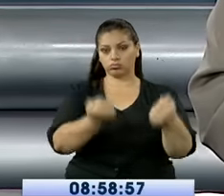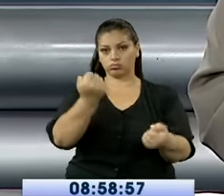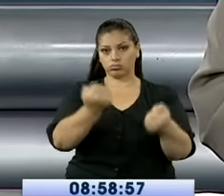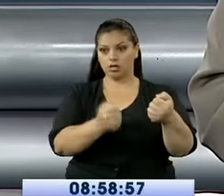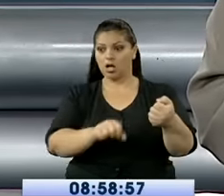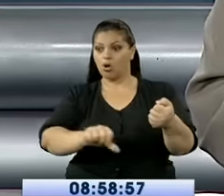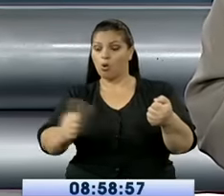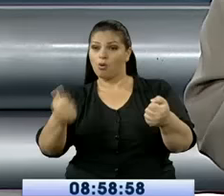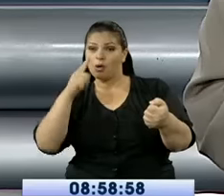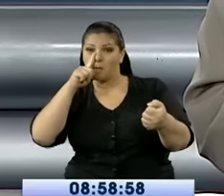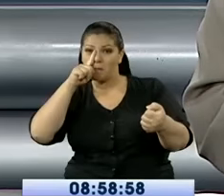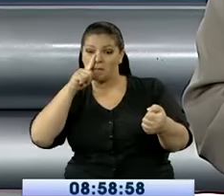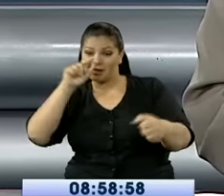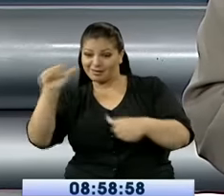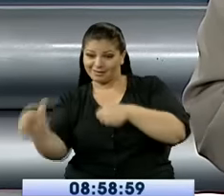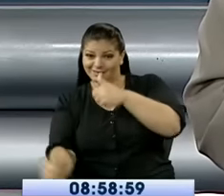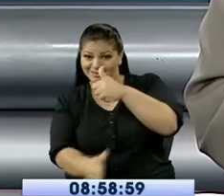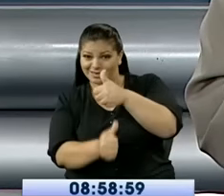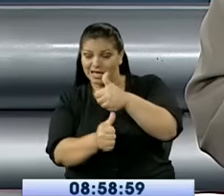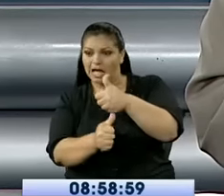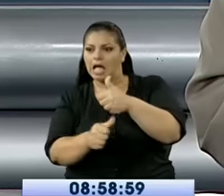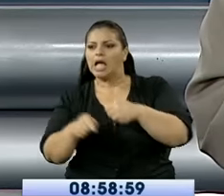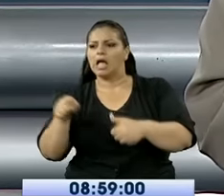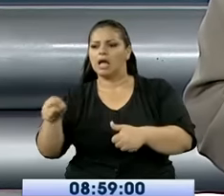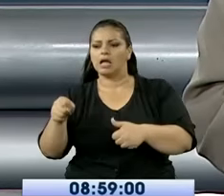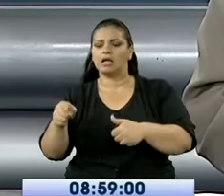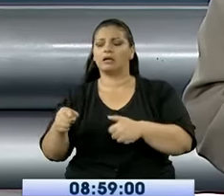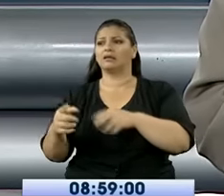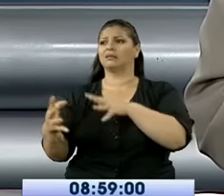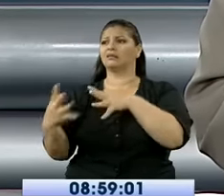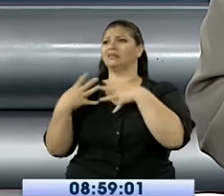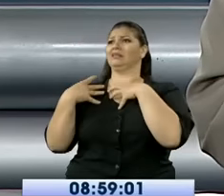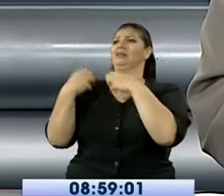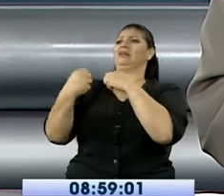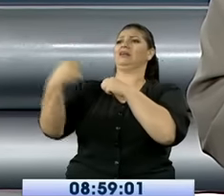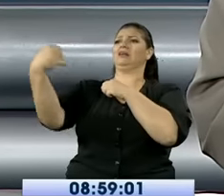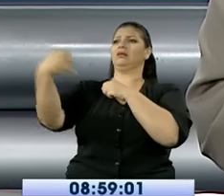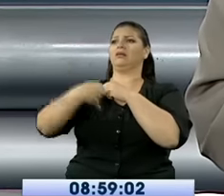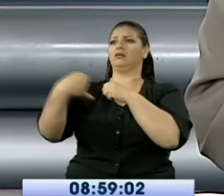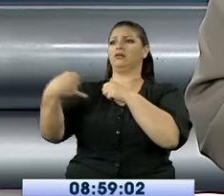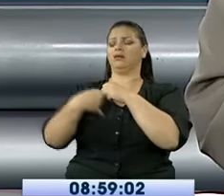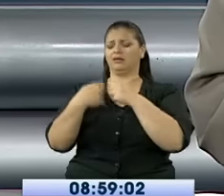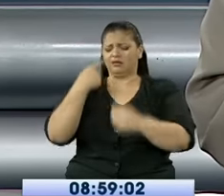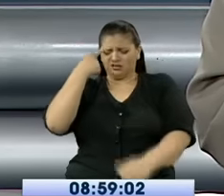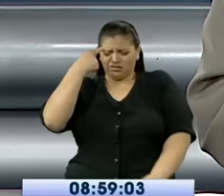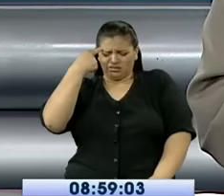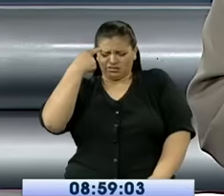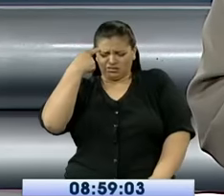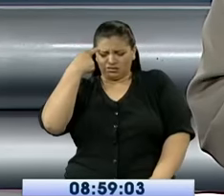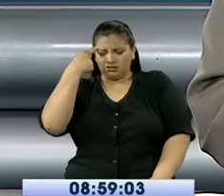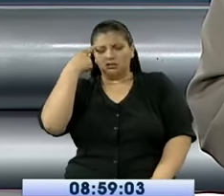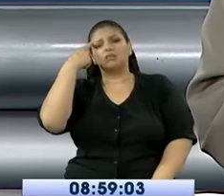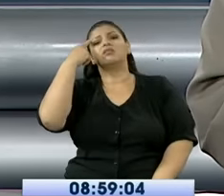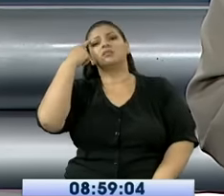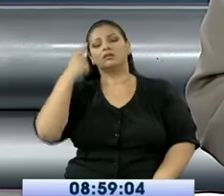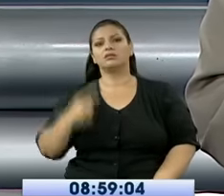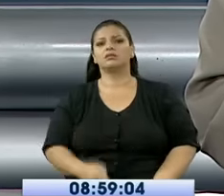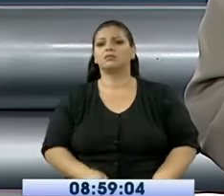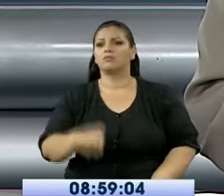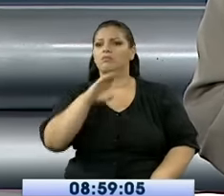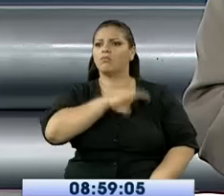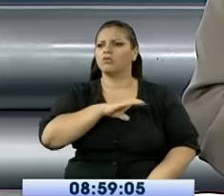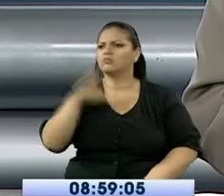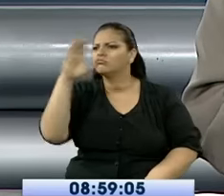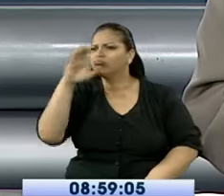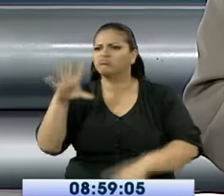del conductor de este hecho y asegura que aún no ha sido detenido. Producto de ese abuso